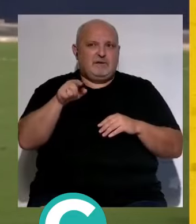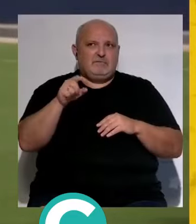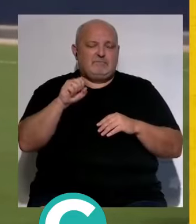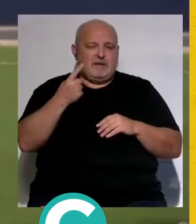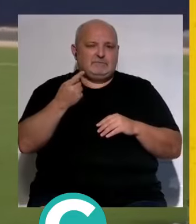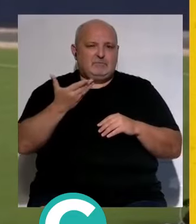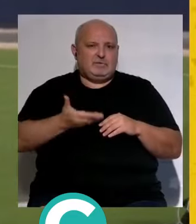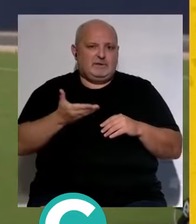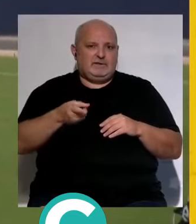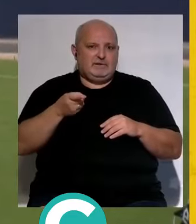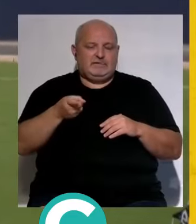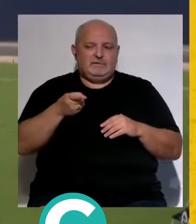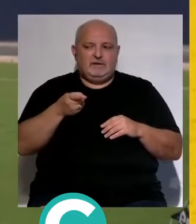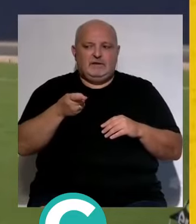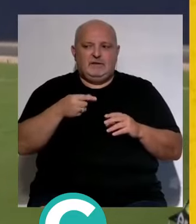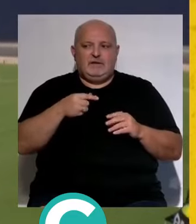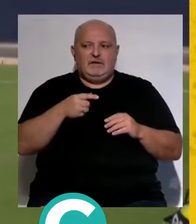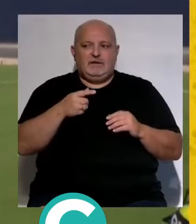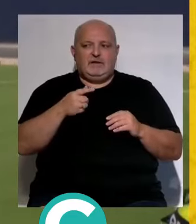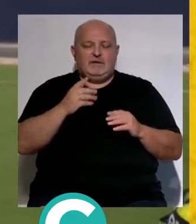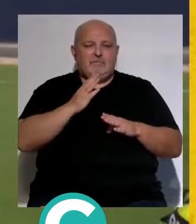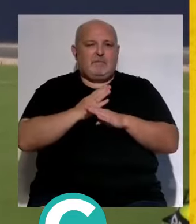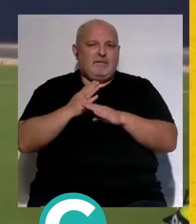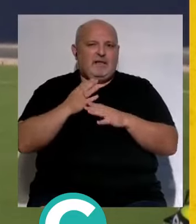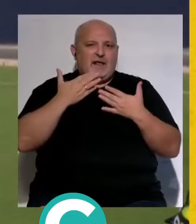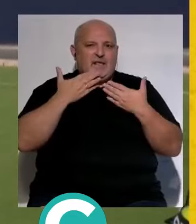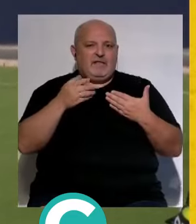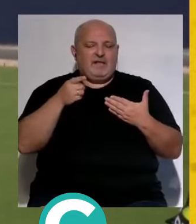piezas fundamentales, ¿no?, en la permanencia que ha